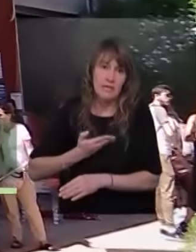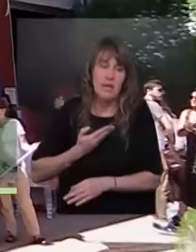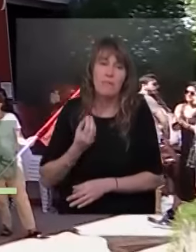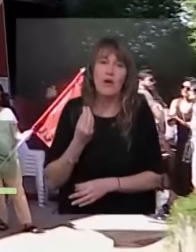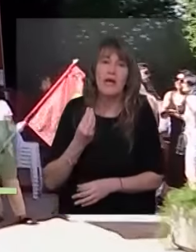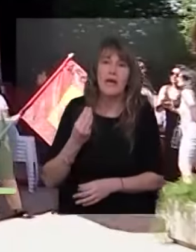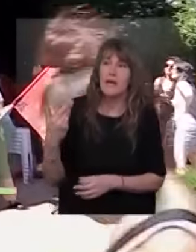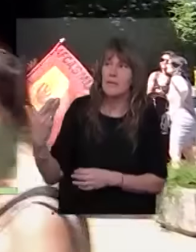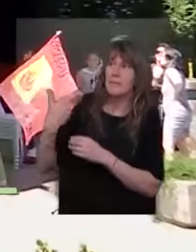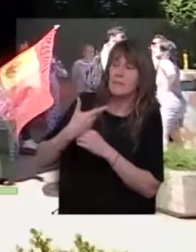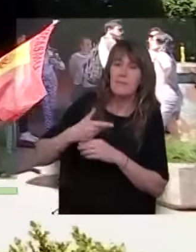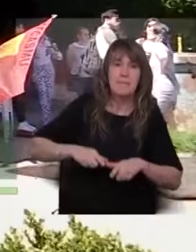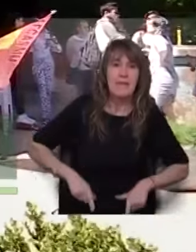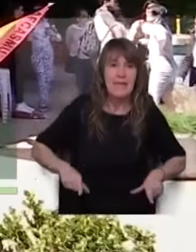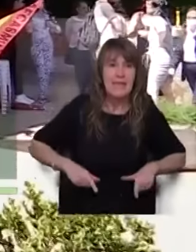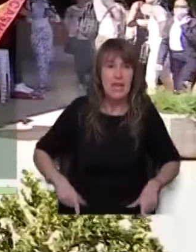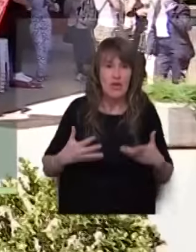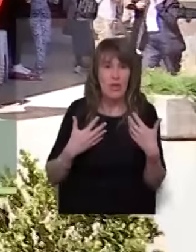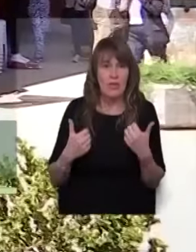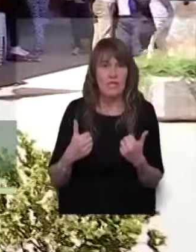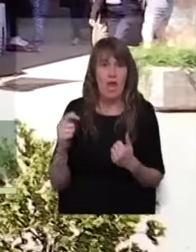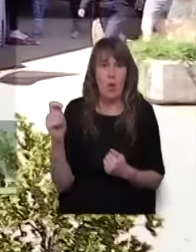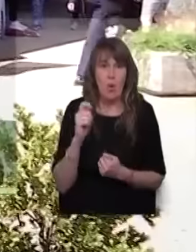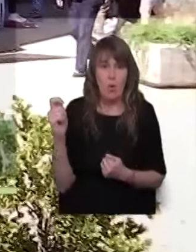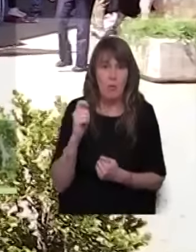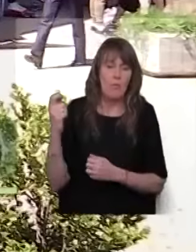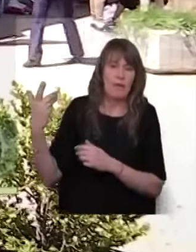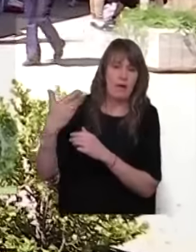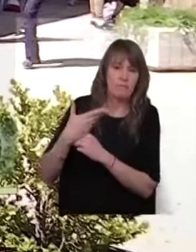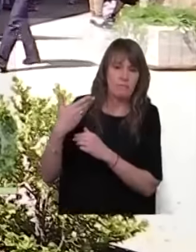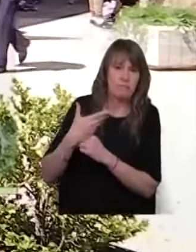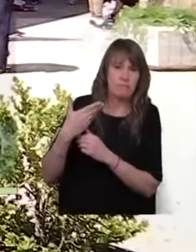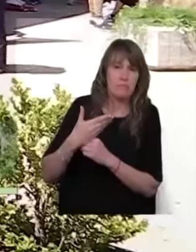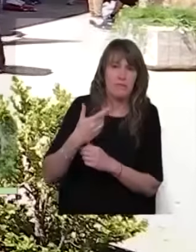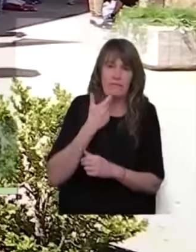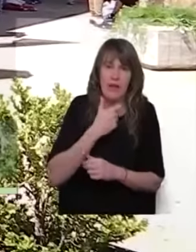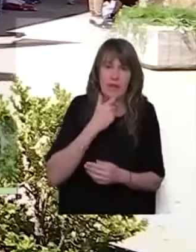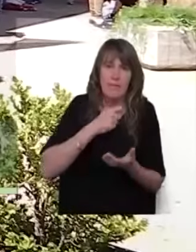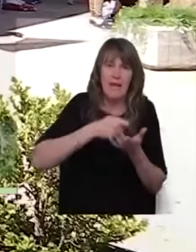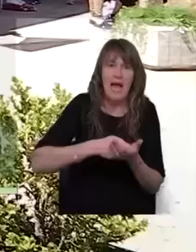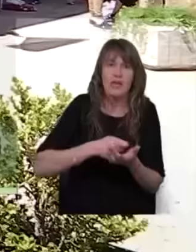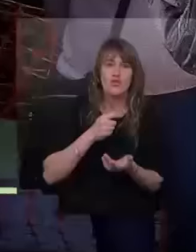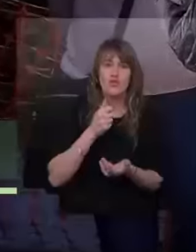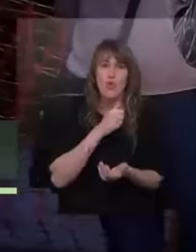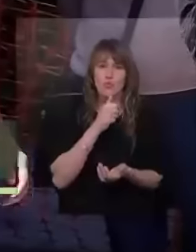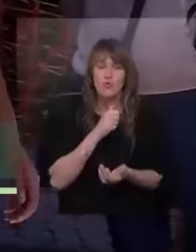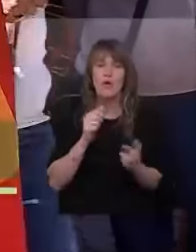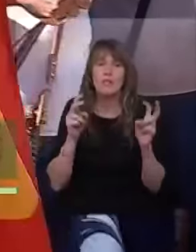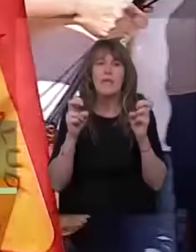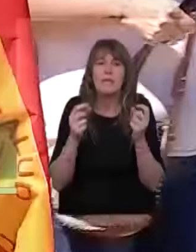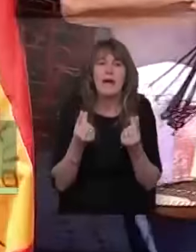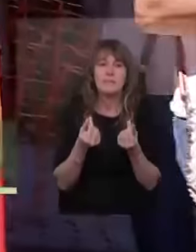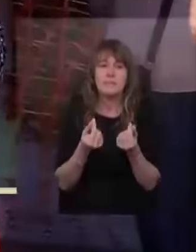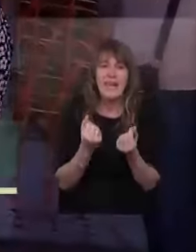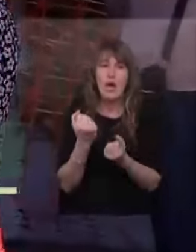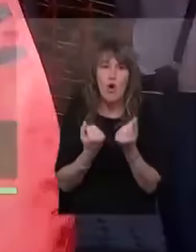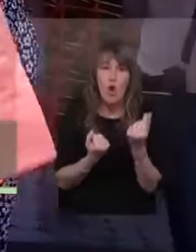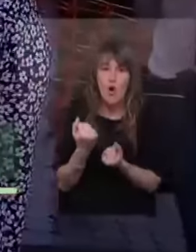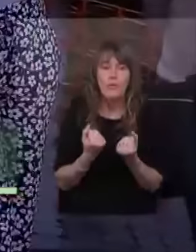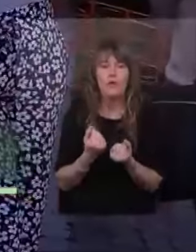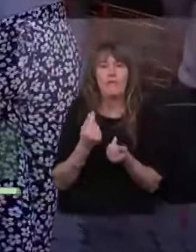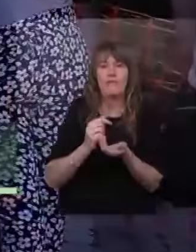intimación del Ministerio de salud pública de la que mucho hemos hablado a fin de que solucionara sus problemas económicos financieros el